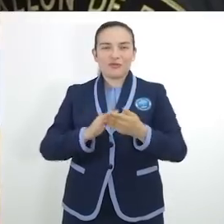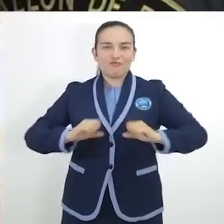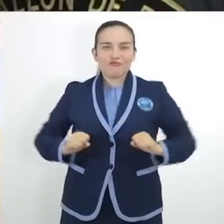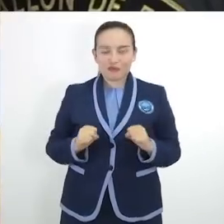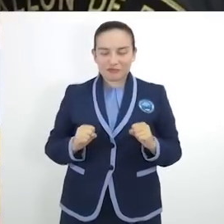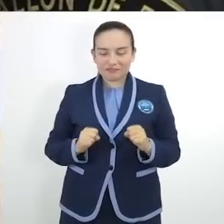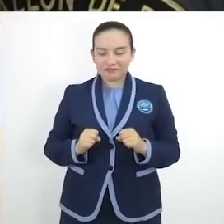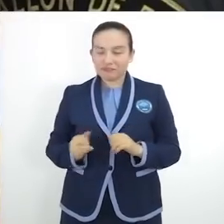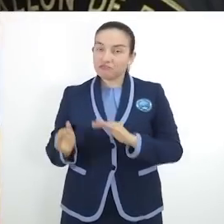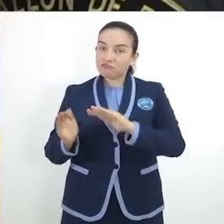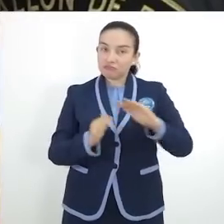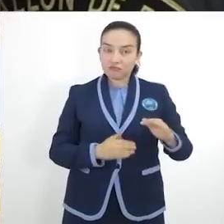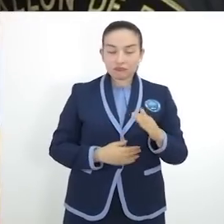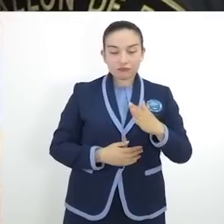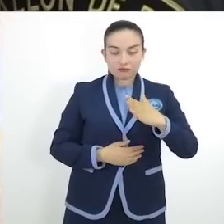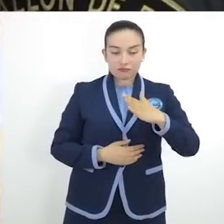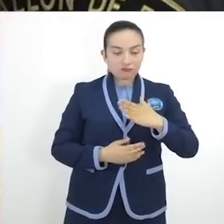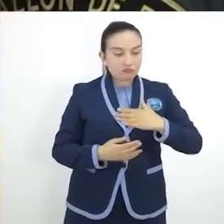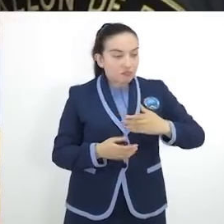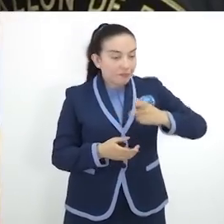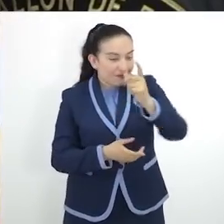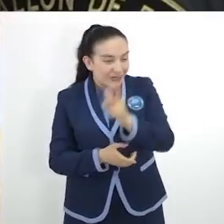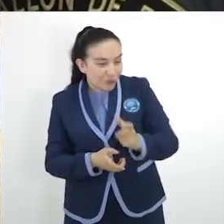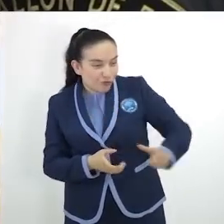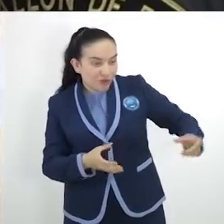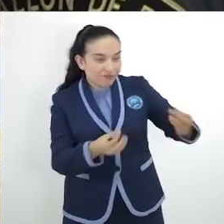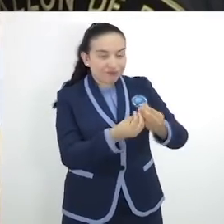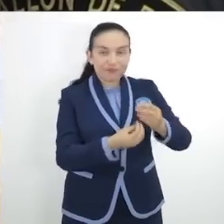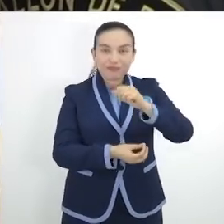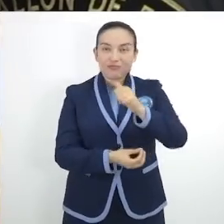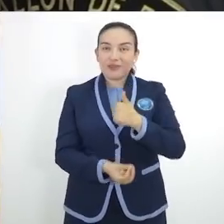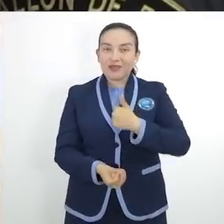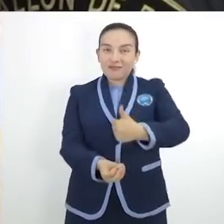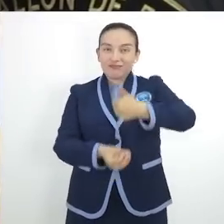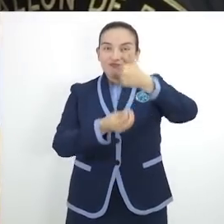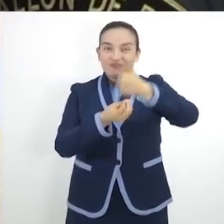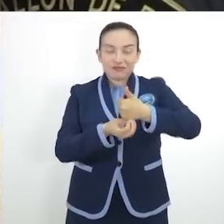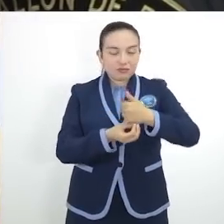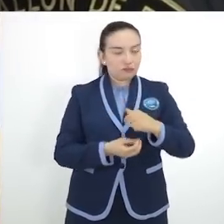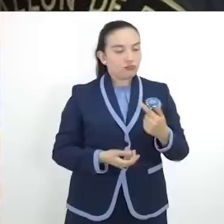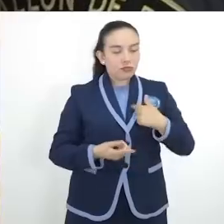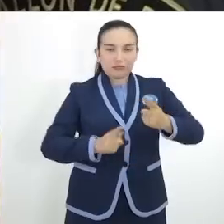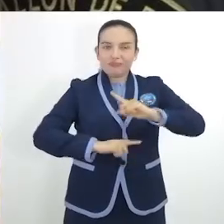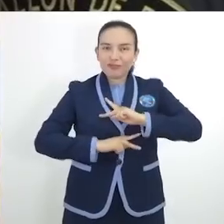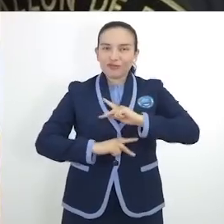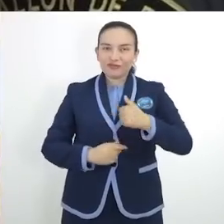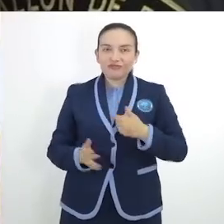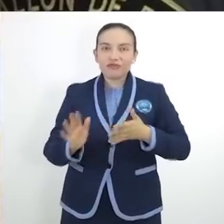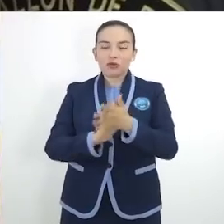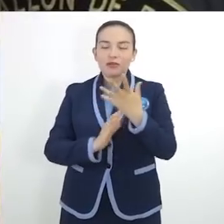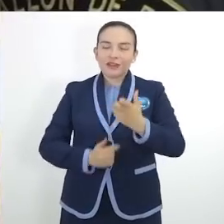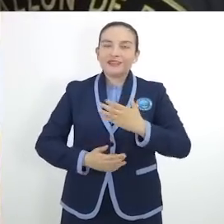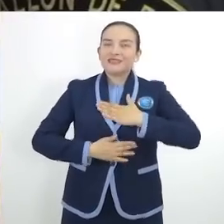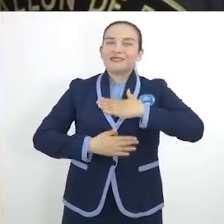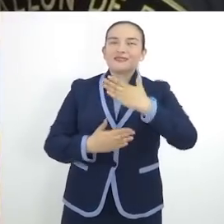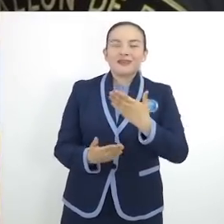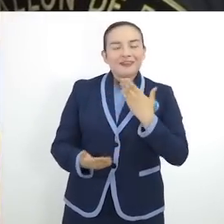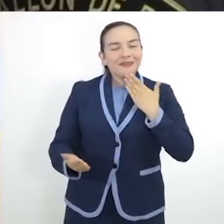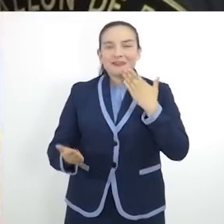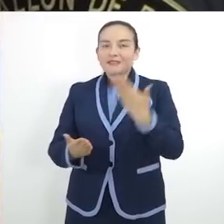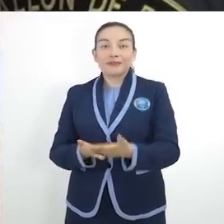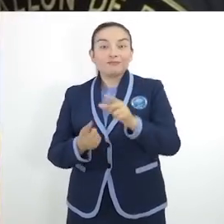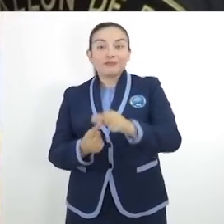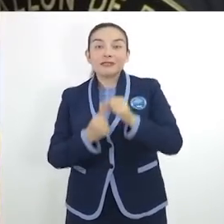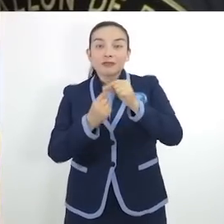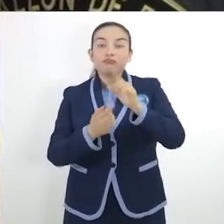En nombre del personal de hombres y mujeres que bajo mi mando y en el propio mío, queremos darles un saludo de agradecimiento